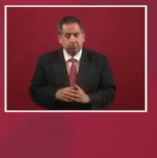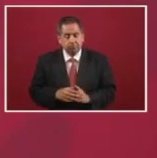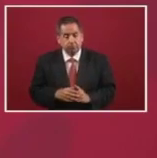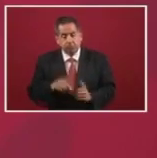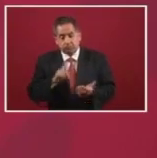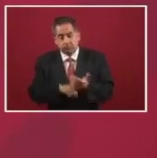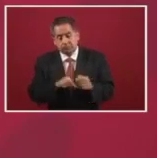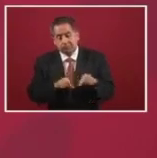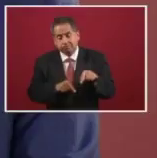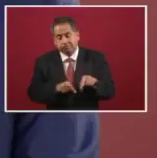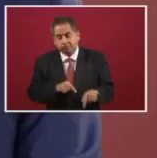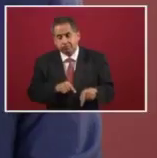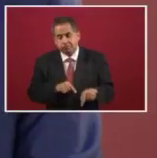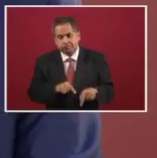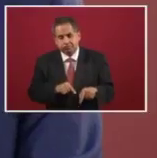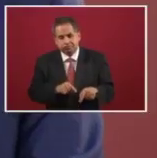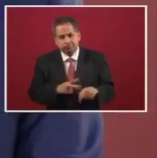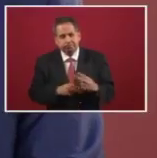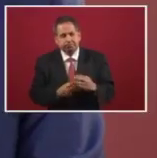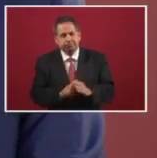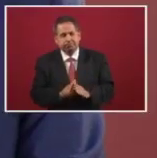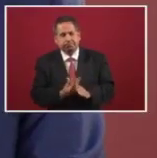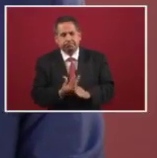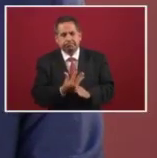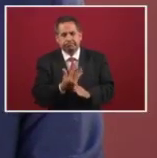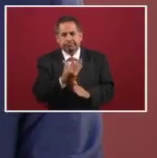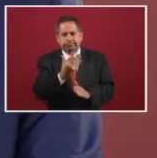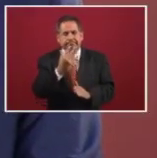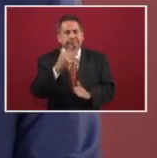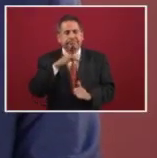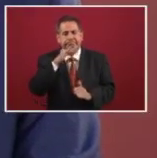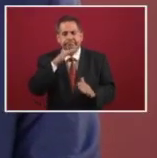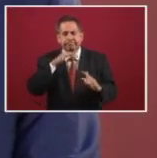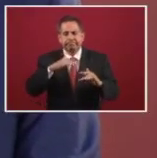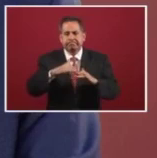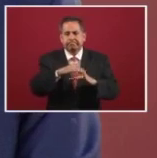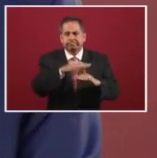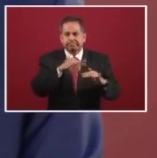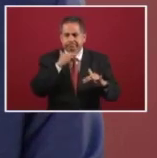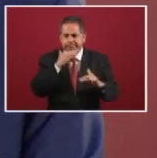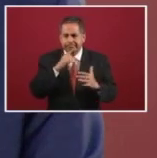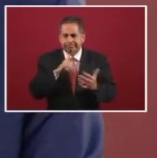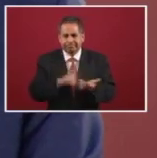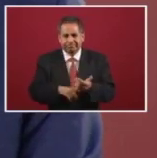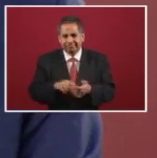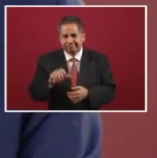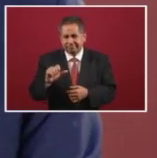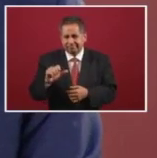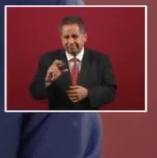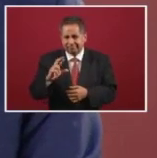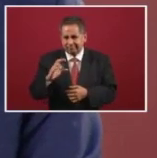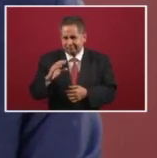hay contaminación y en algunos casos de arsénico.